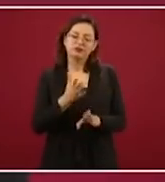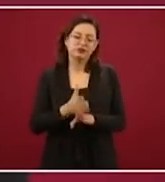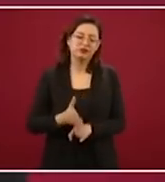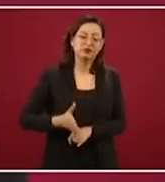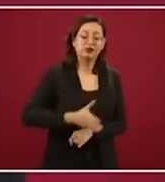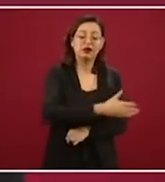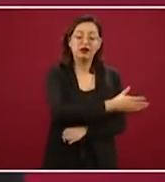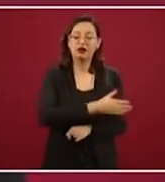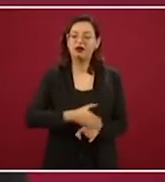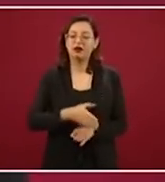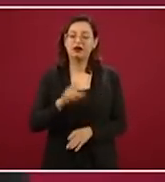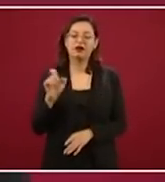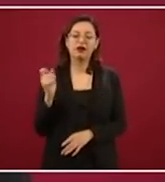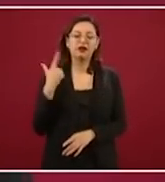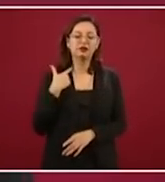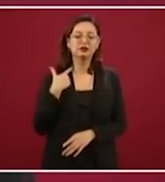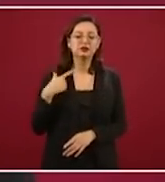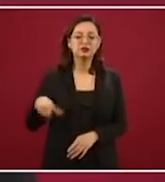en donde